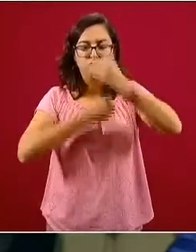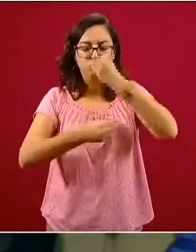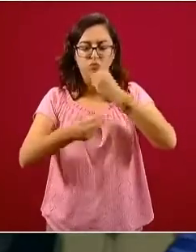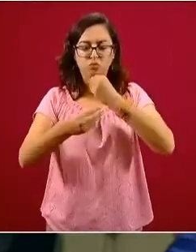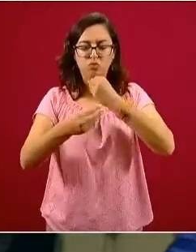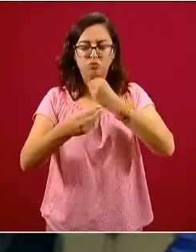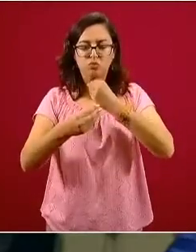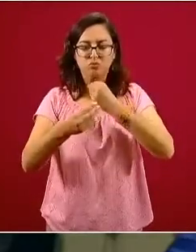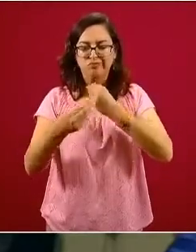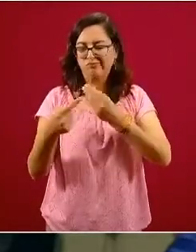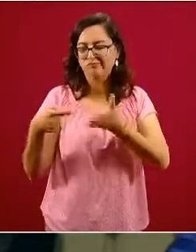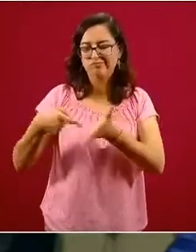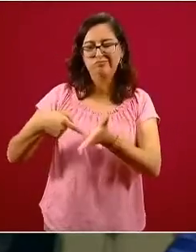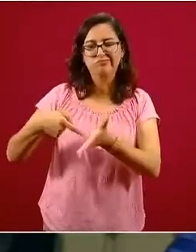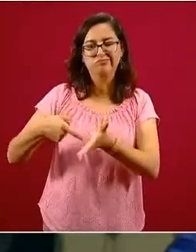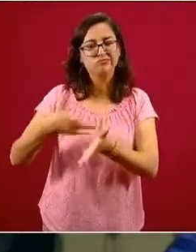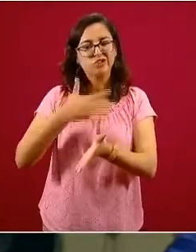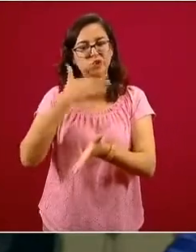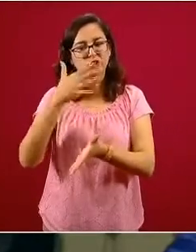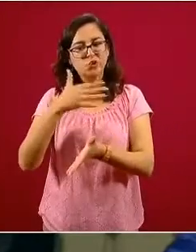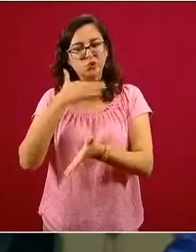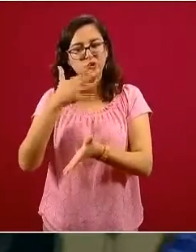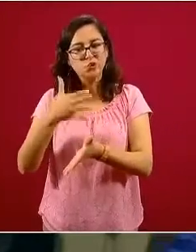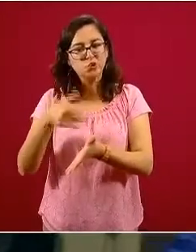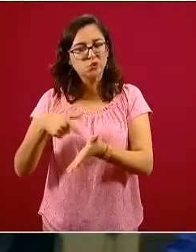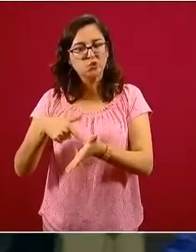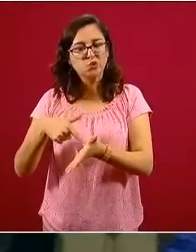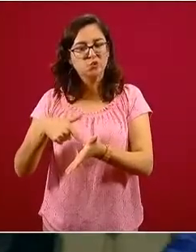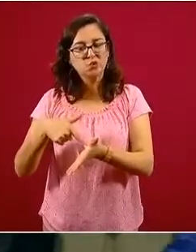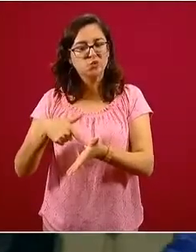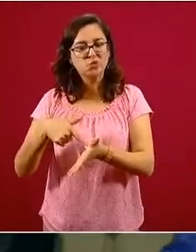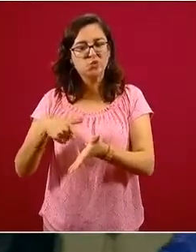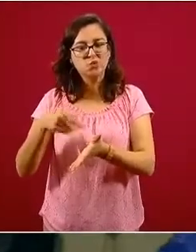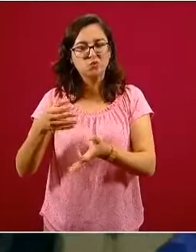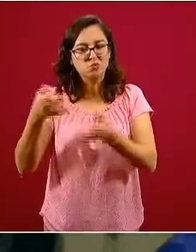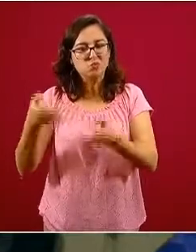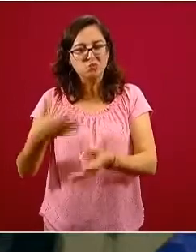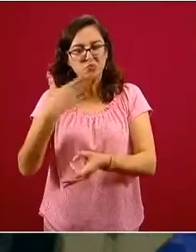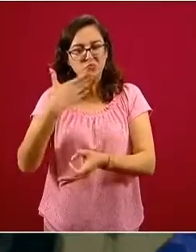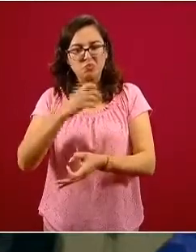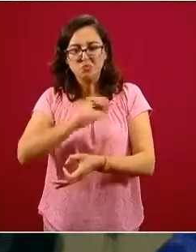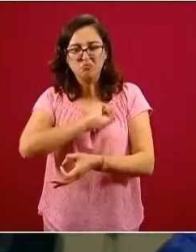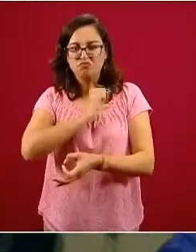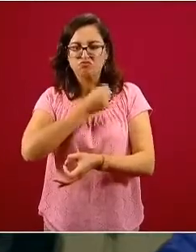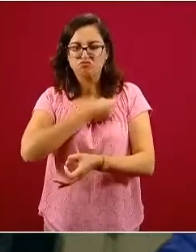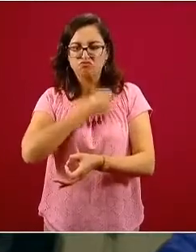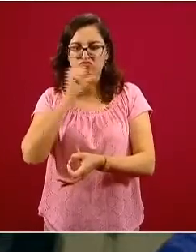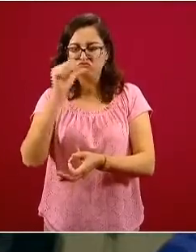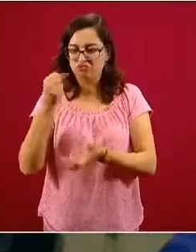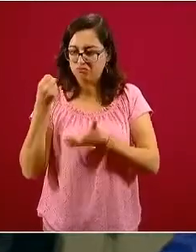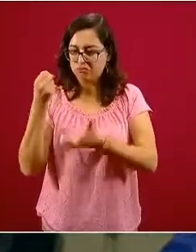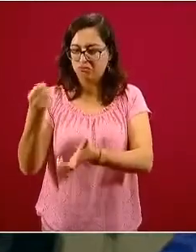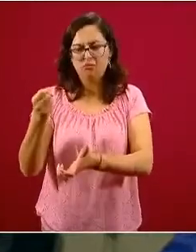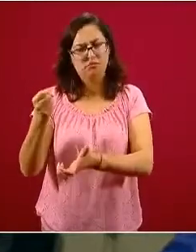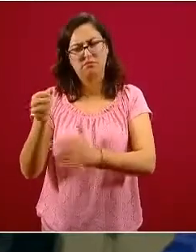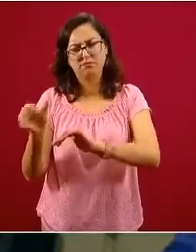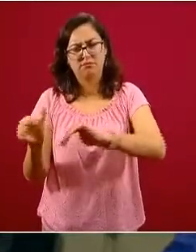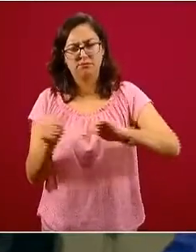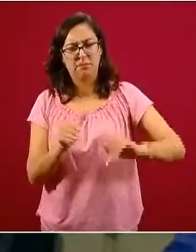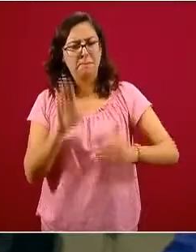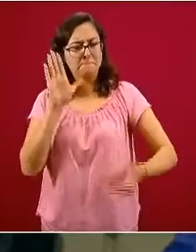no son deseables, que no son, usted lo dijo así, que no son saludables. ¿Qué referencias